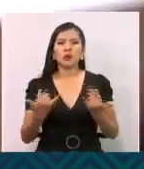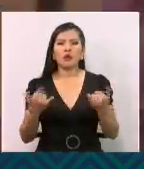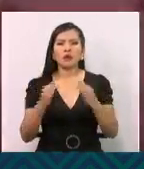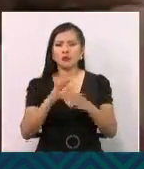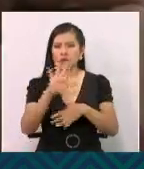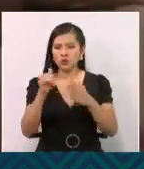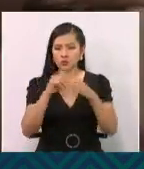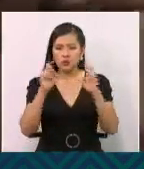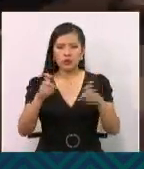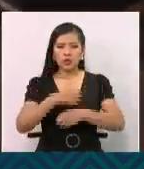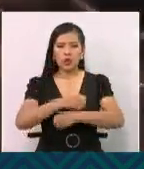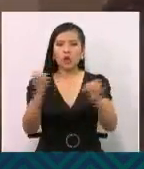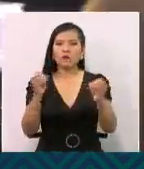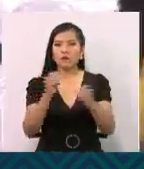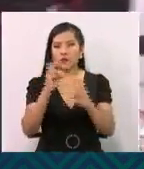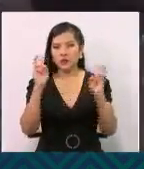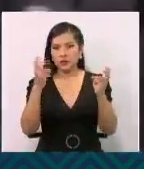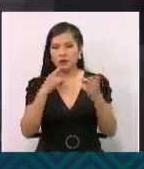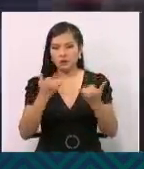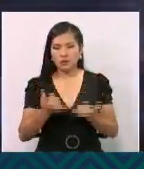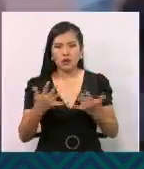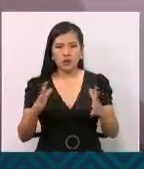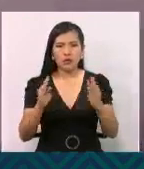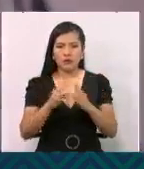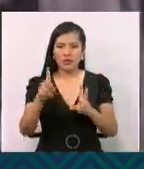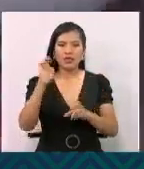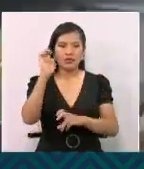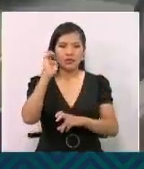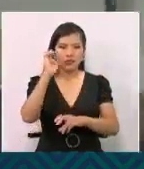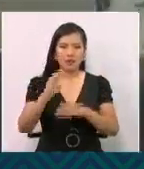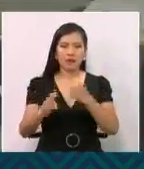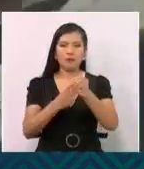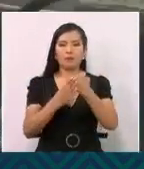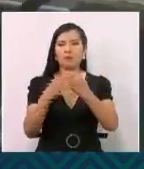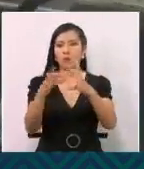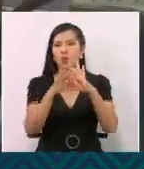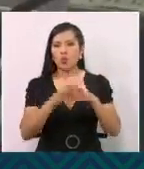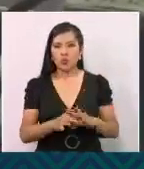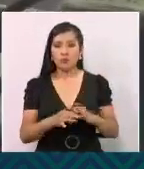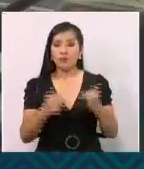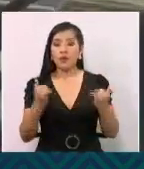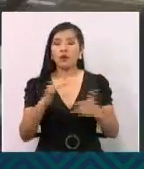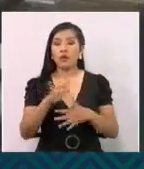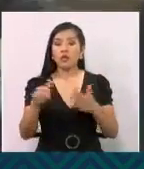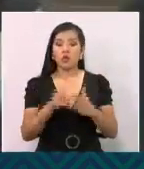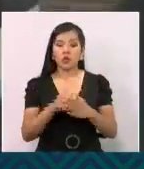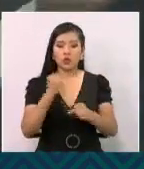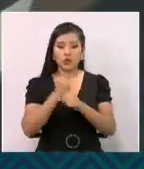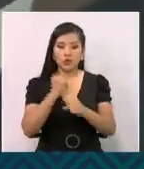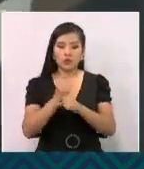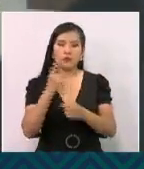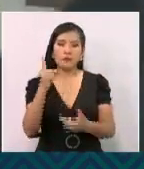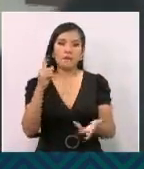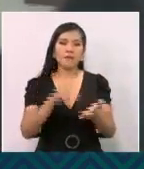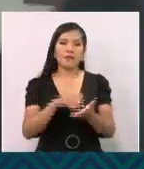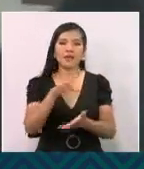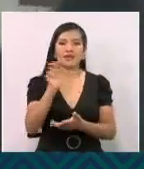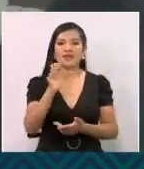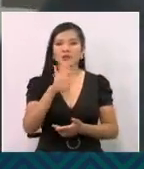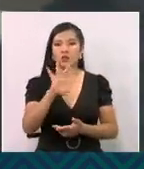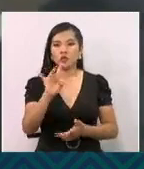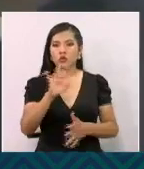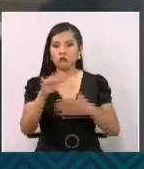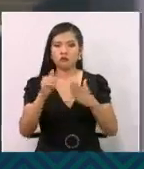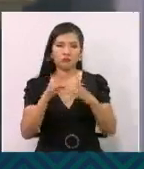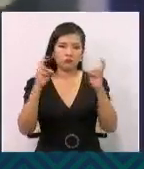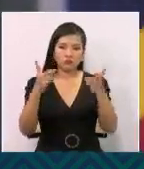tanto en las oficinas del Banco Central como en algunas agencias del estatal Banco Unión. Del total de las operaciones, 1.348 se registraron en La Paz, donde